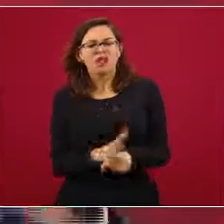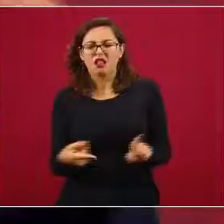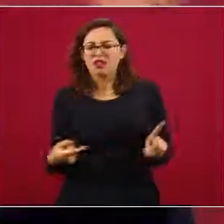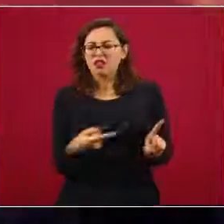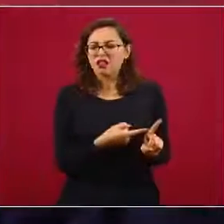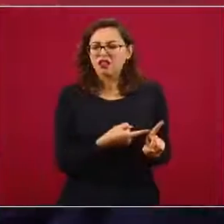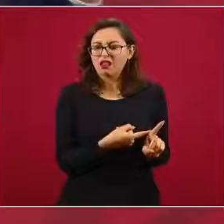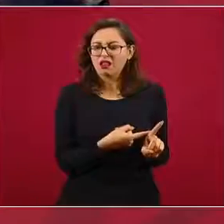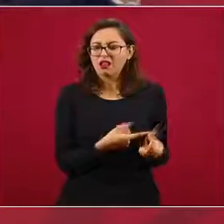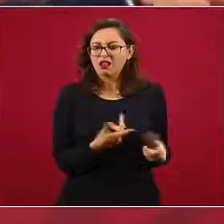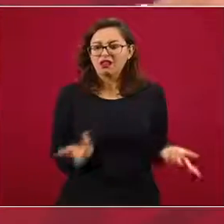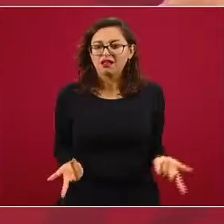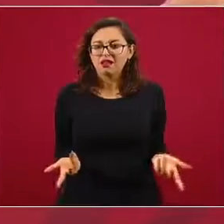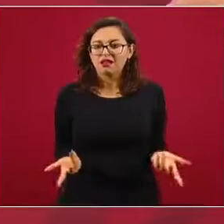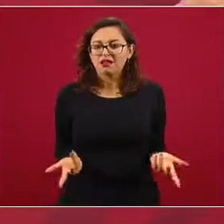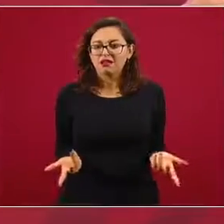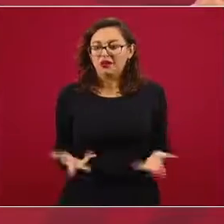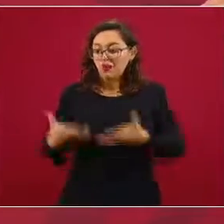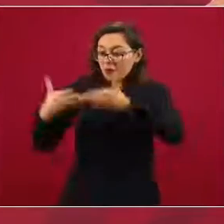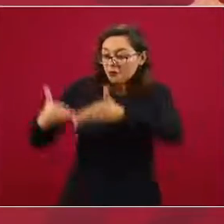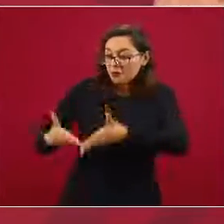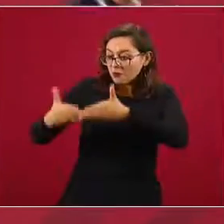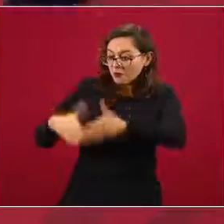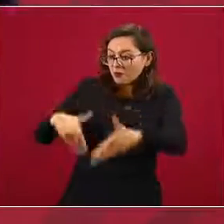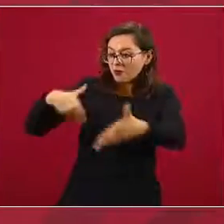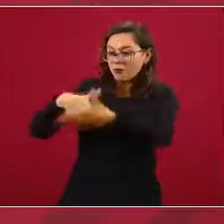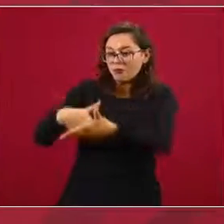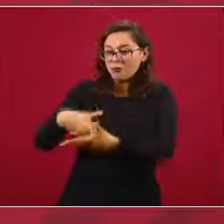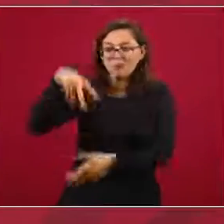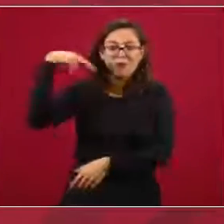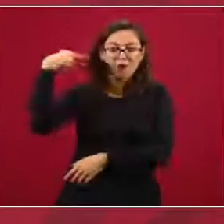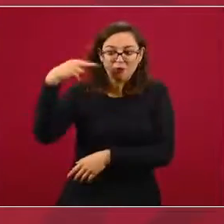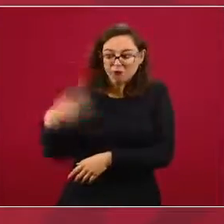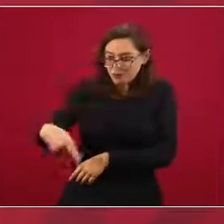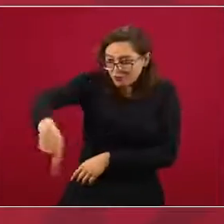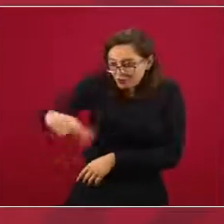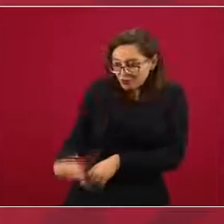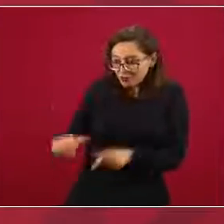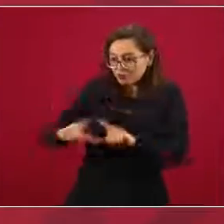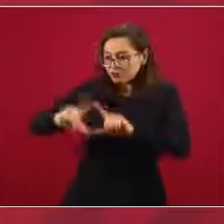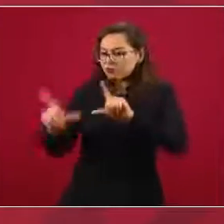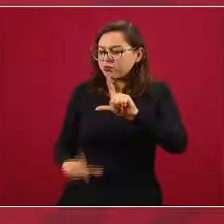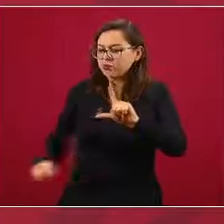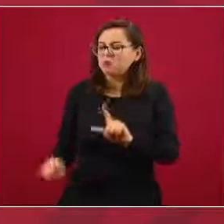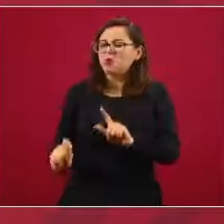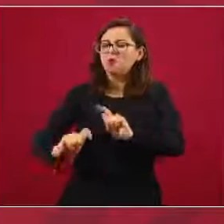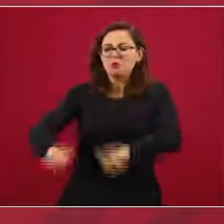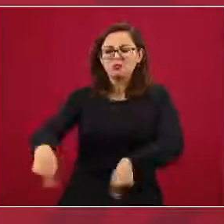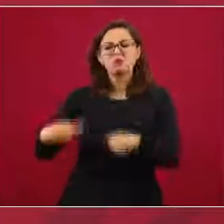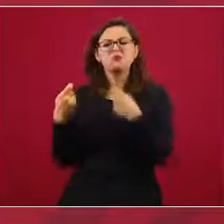O sea, un bien público que se entrega por 100 años.